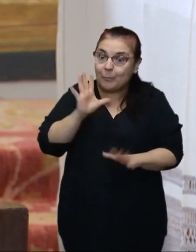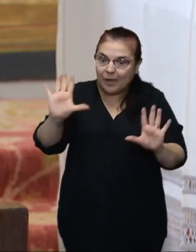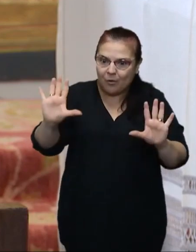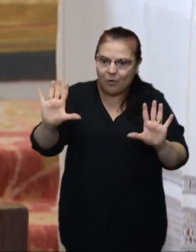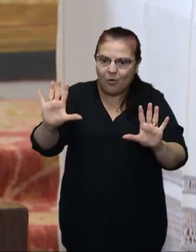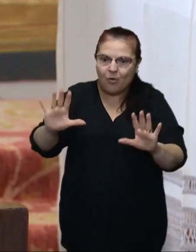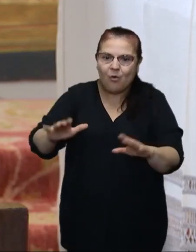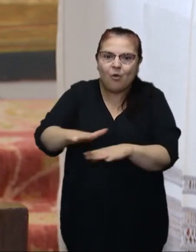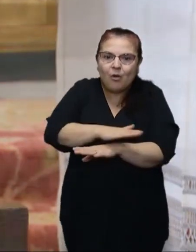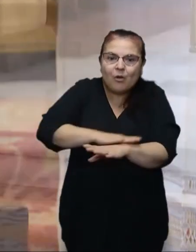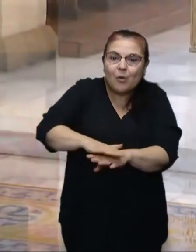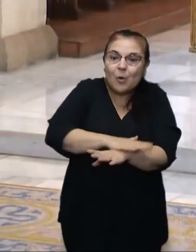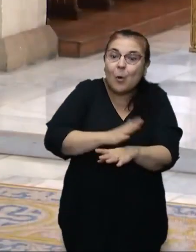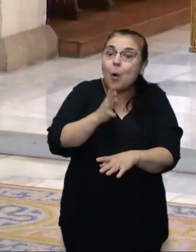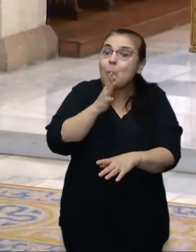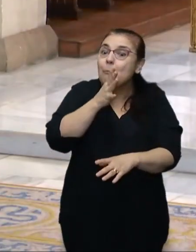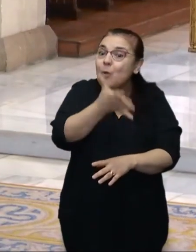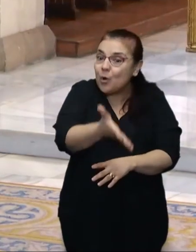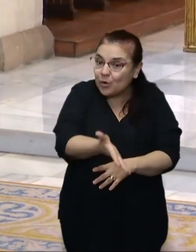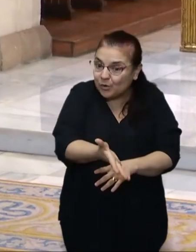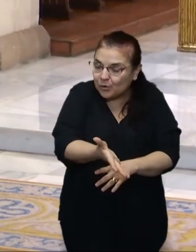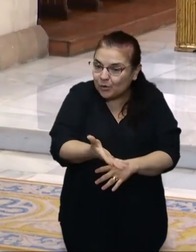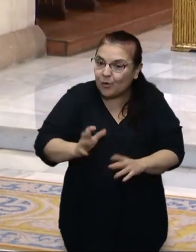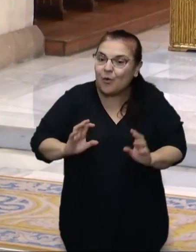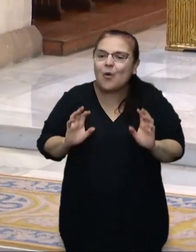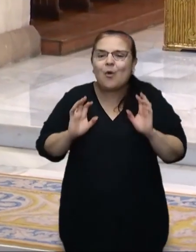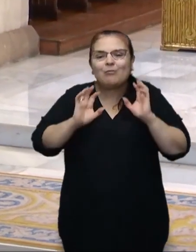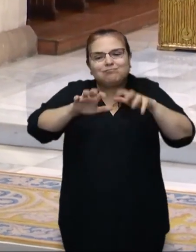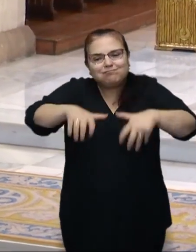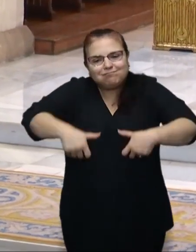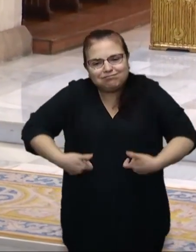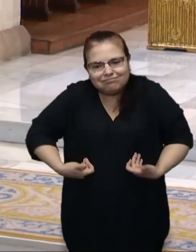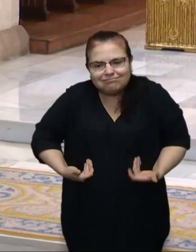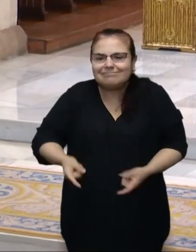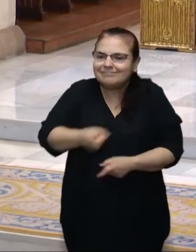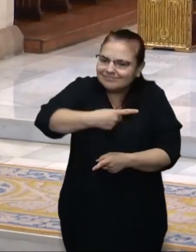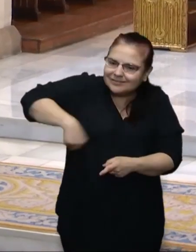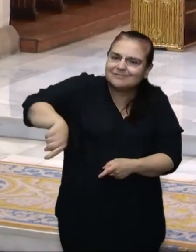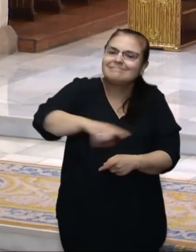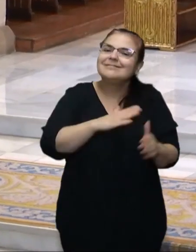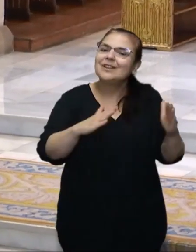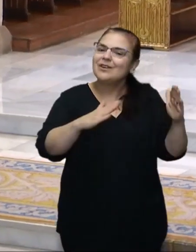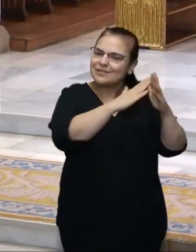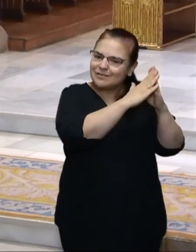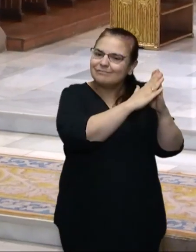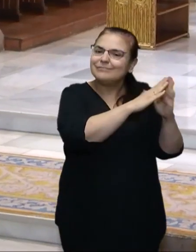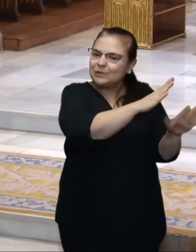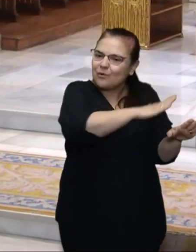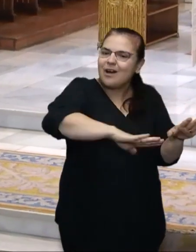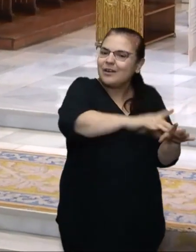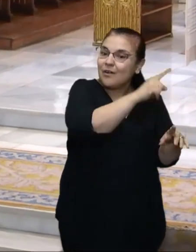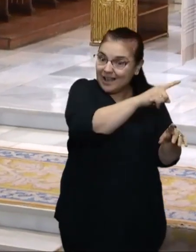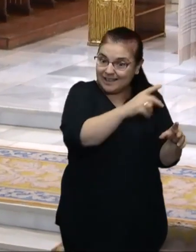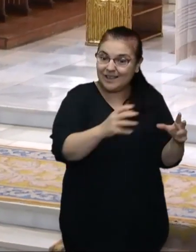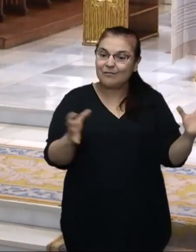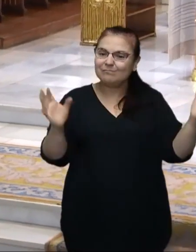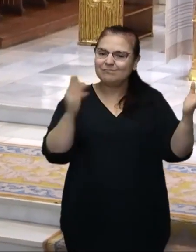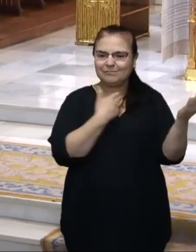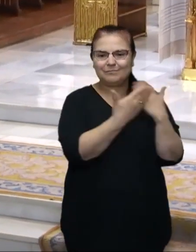es porque volvemos a nuestro santuario, allí nos relacionamos con Dios y de